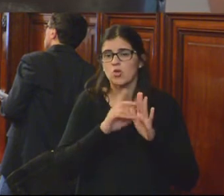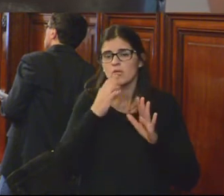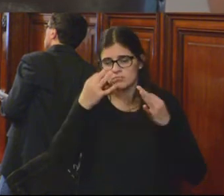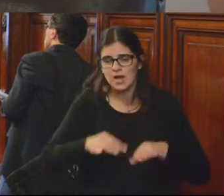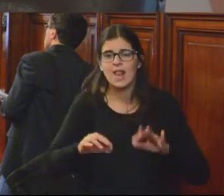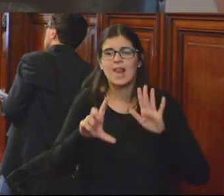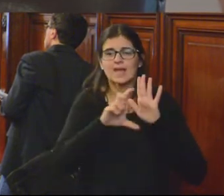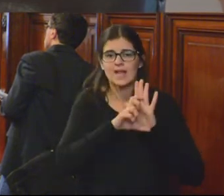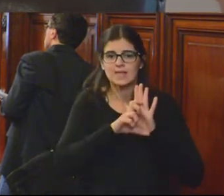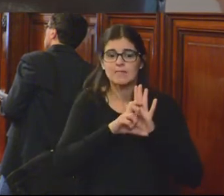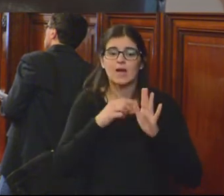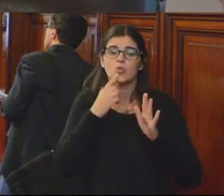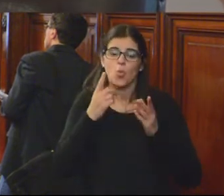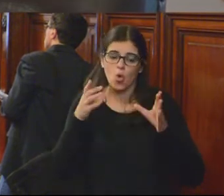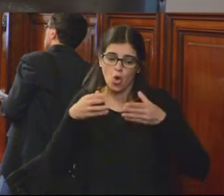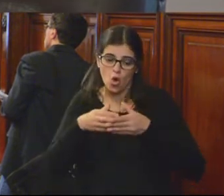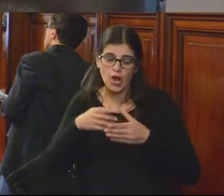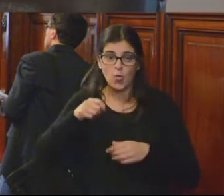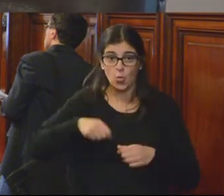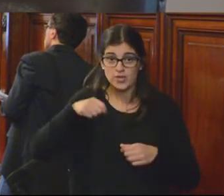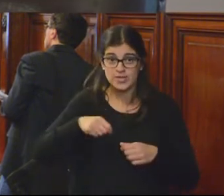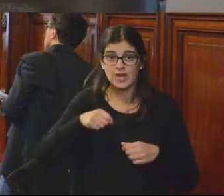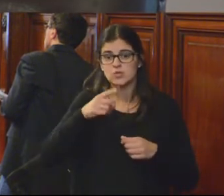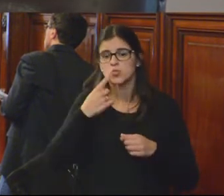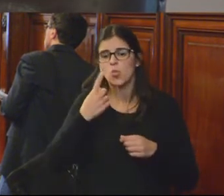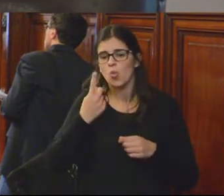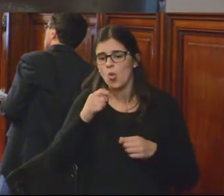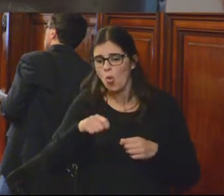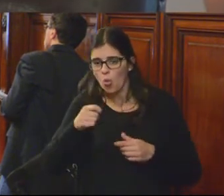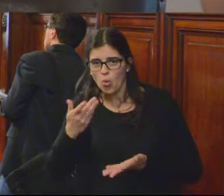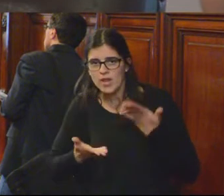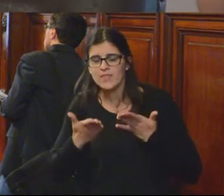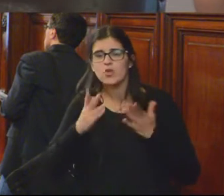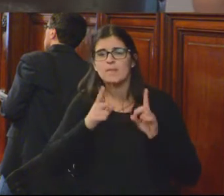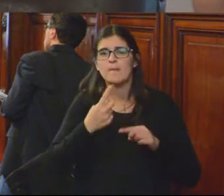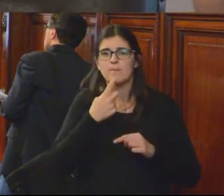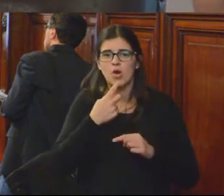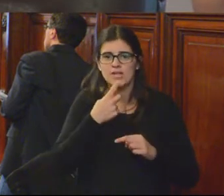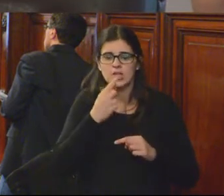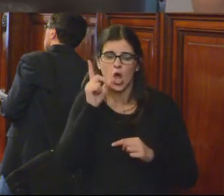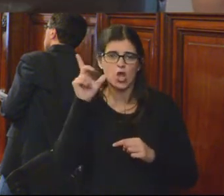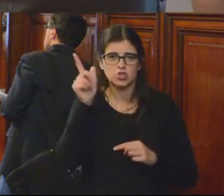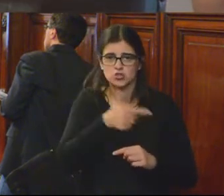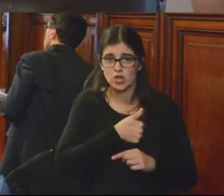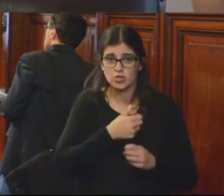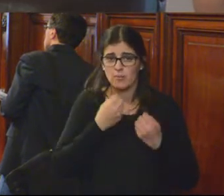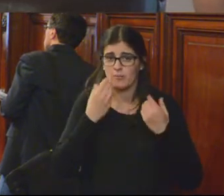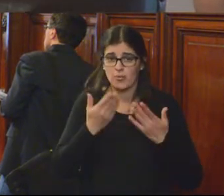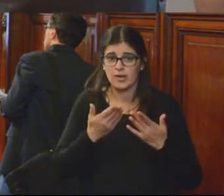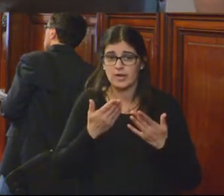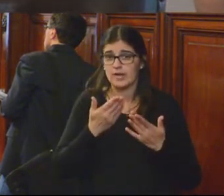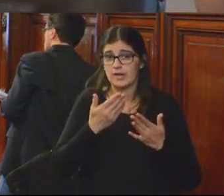legislativas, de parte de un órgano judicial, bueno, pues es un hecho jurídico y político insólito, por calificarlo de algún